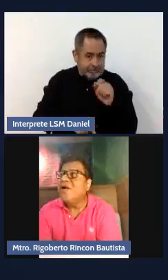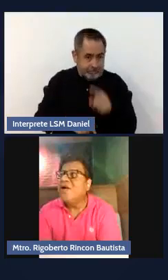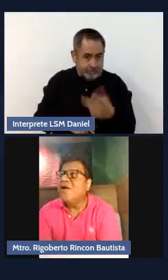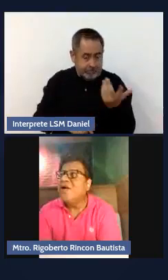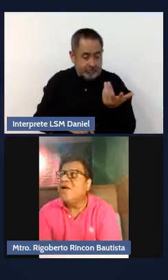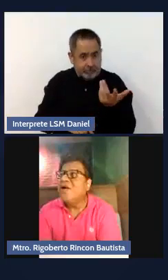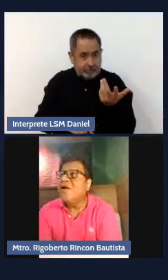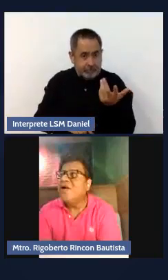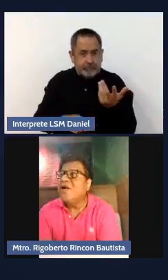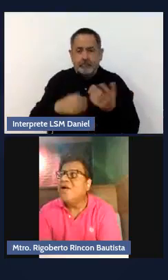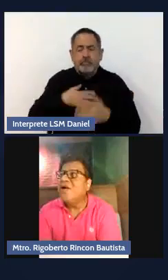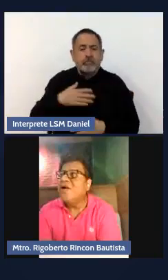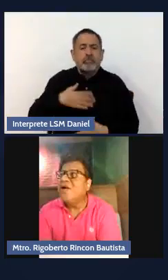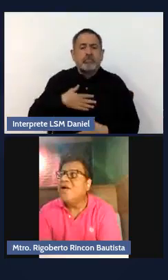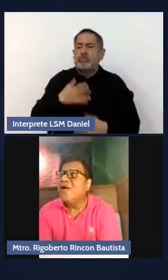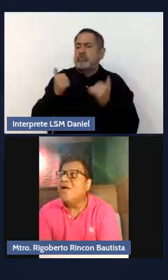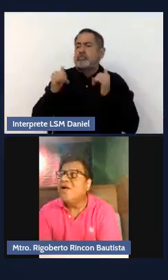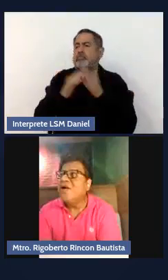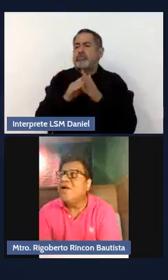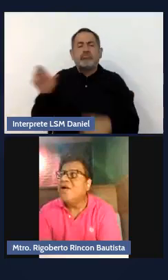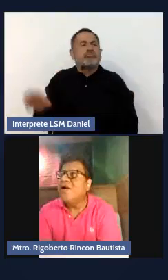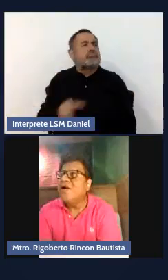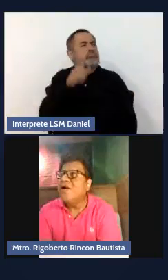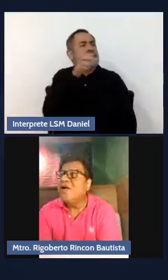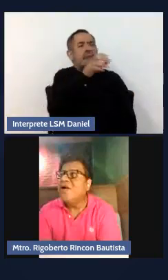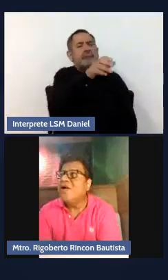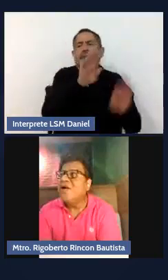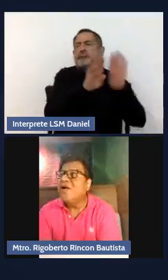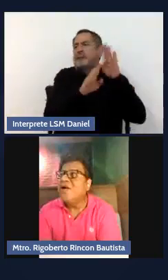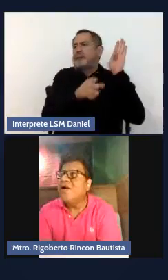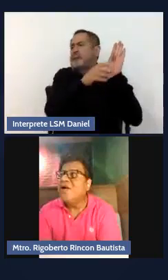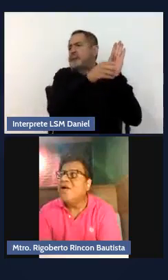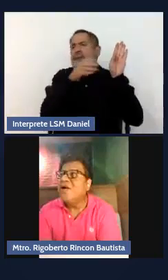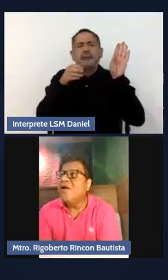de la despensa, como dentro de mi hogar, o estas